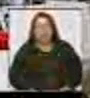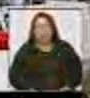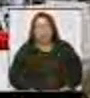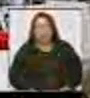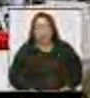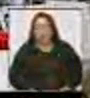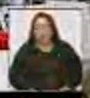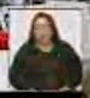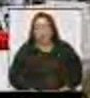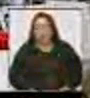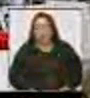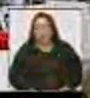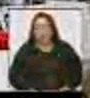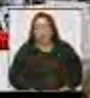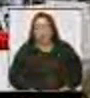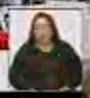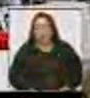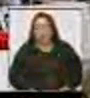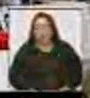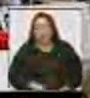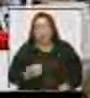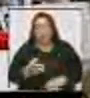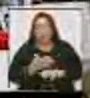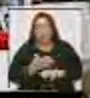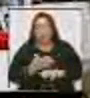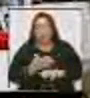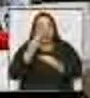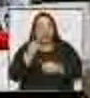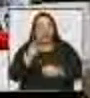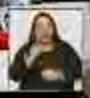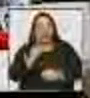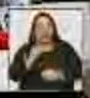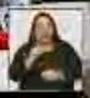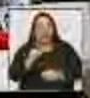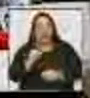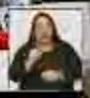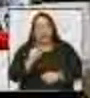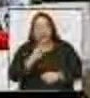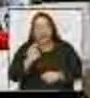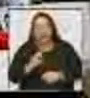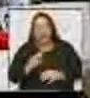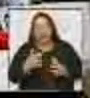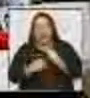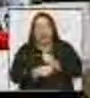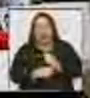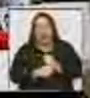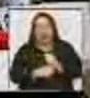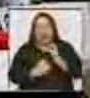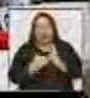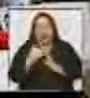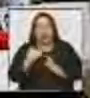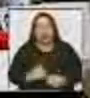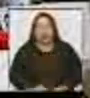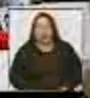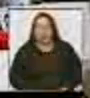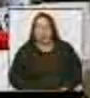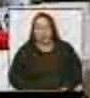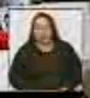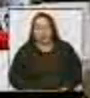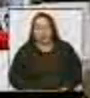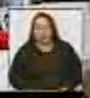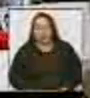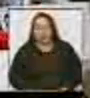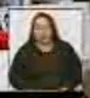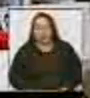porque además, como nos han dicho también en la exposición y además se ven en los propios datos de INEI, la tasa de desempleo ha ido creciendo, y ha ido